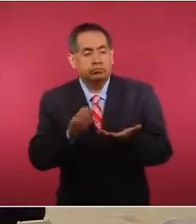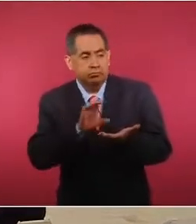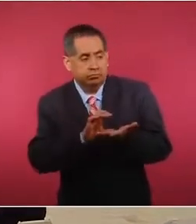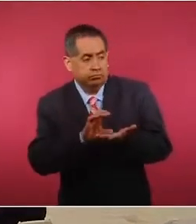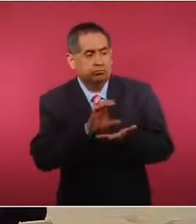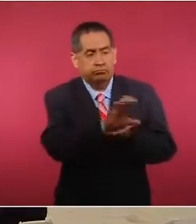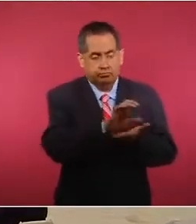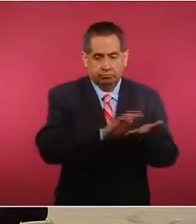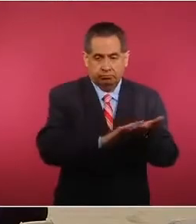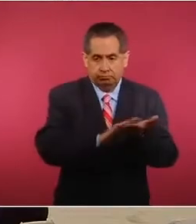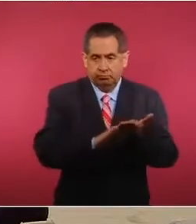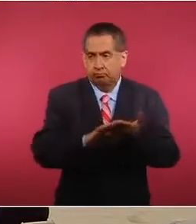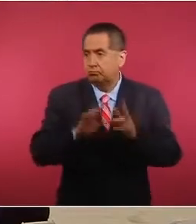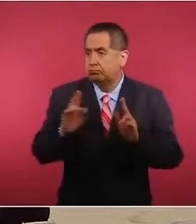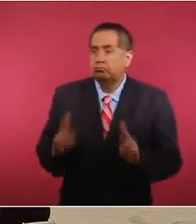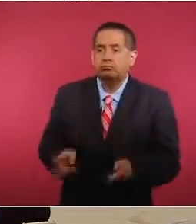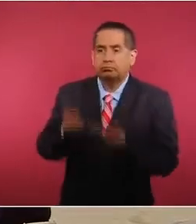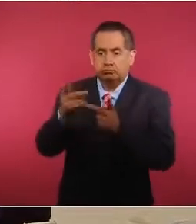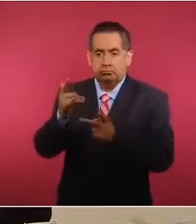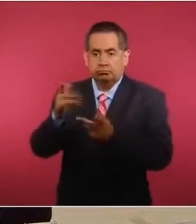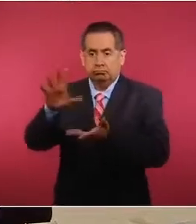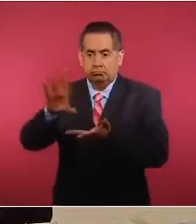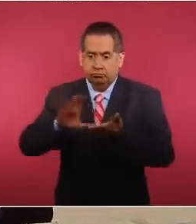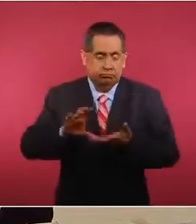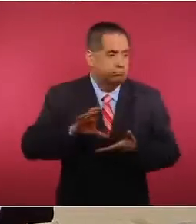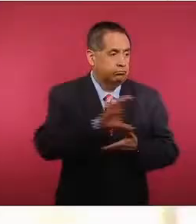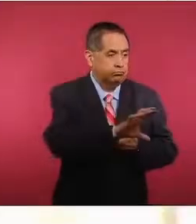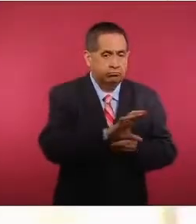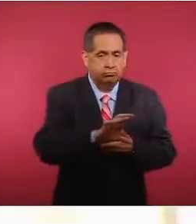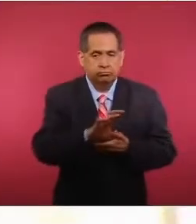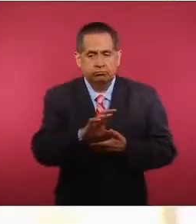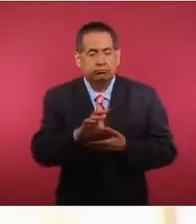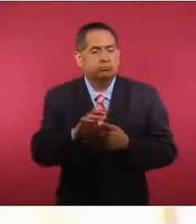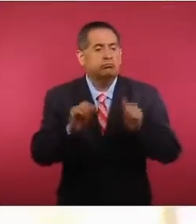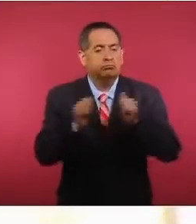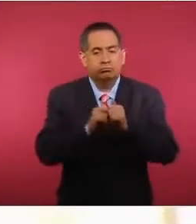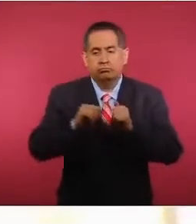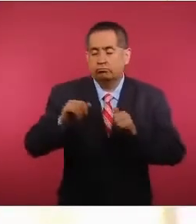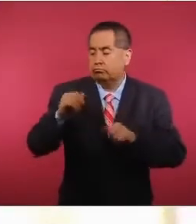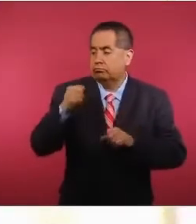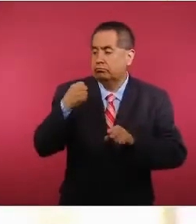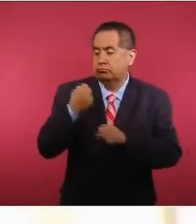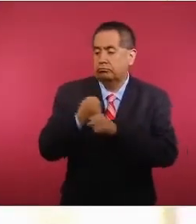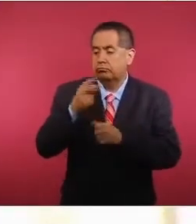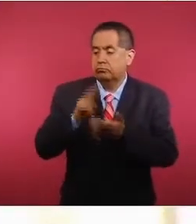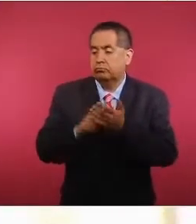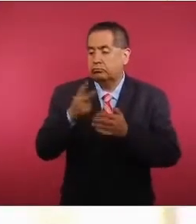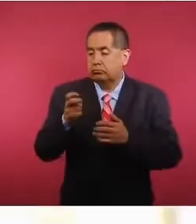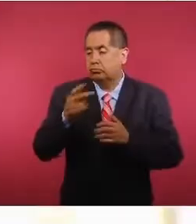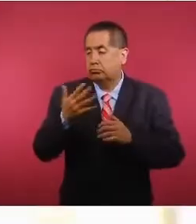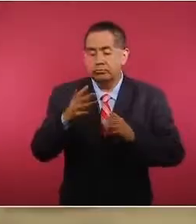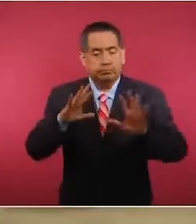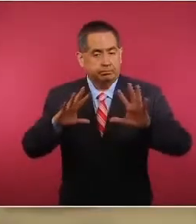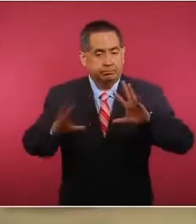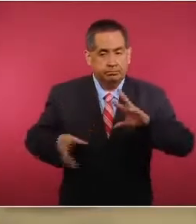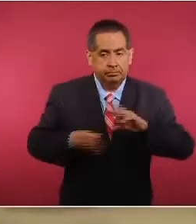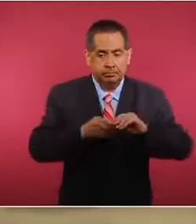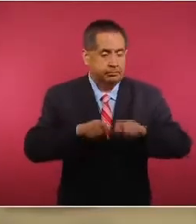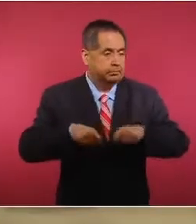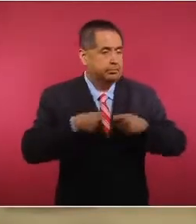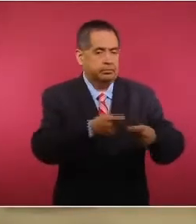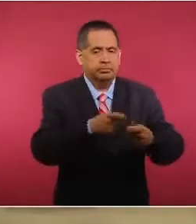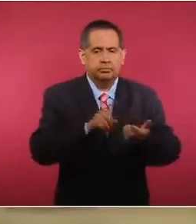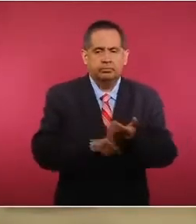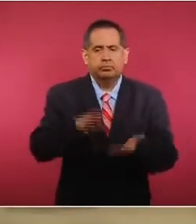que pagar considerando la venta en julio, con lo que ya se pagó de 2.255, entonces hacen un